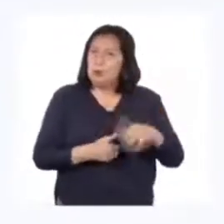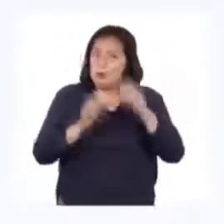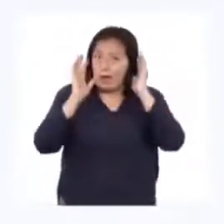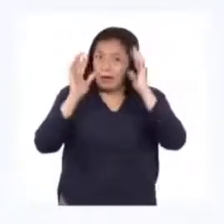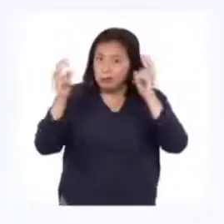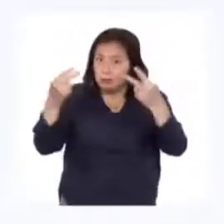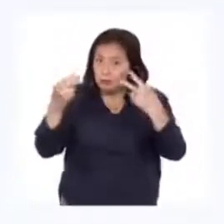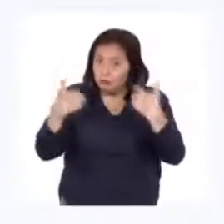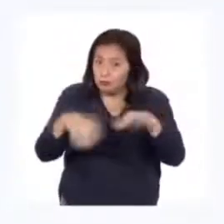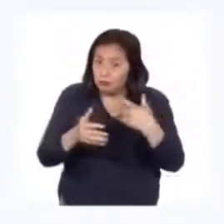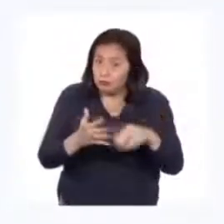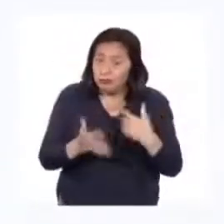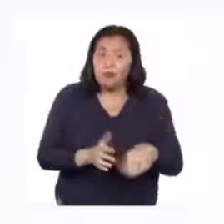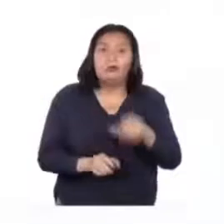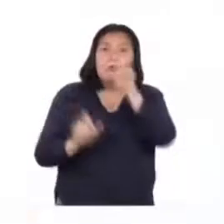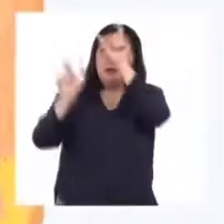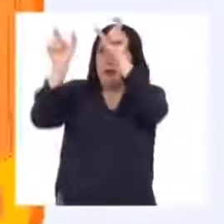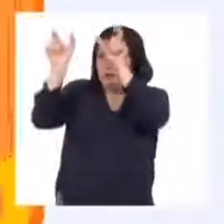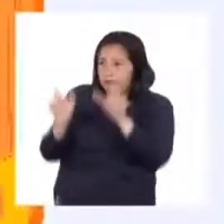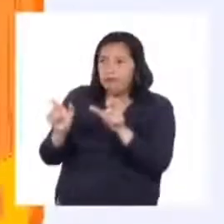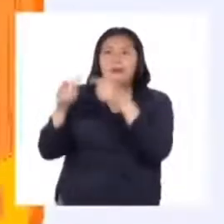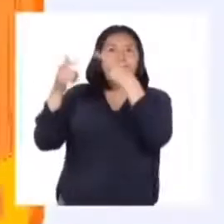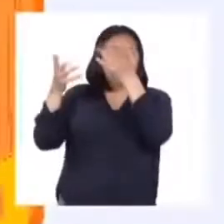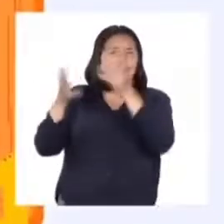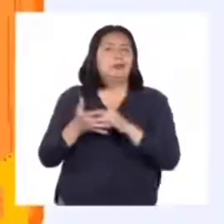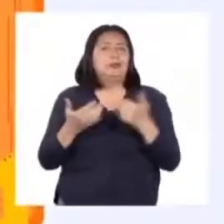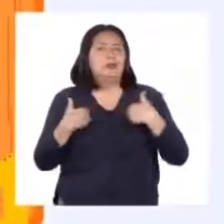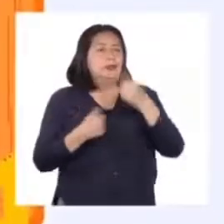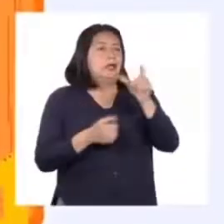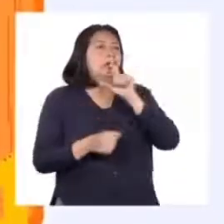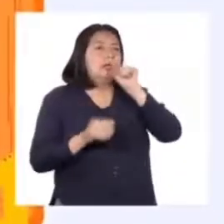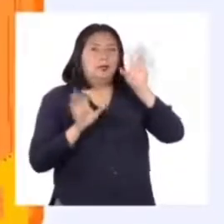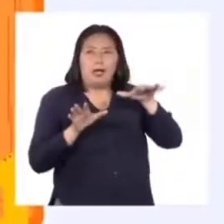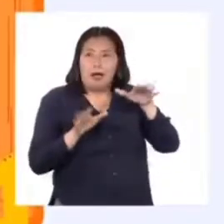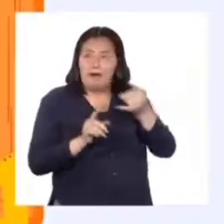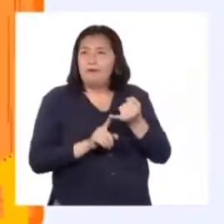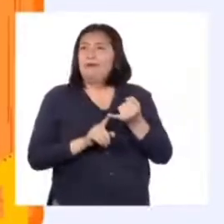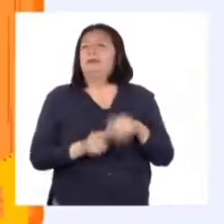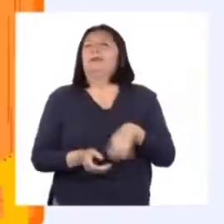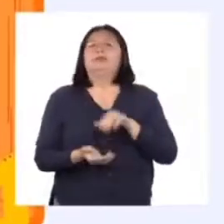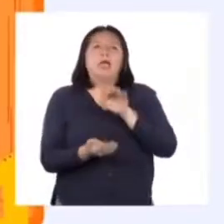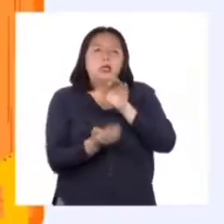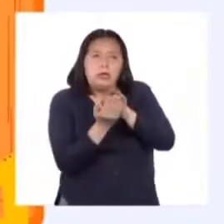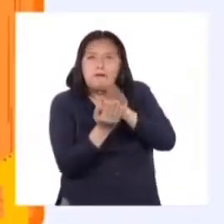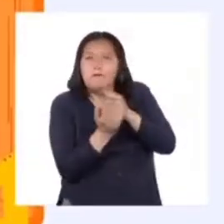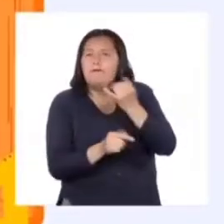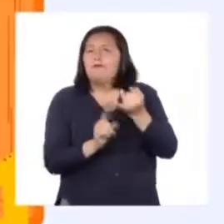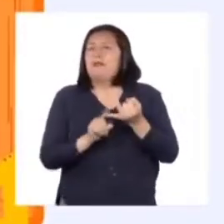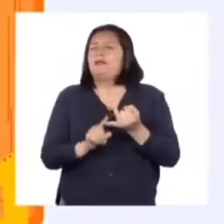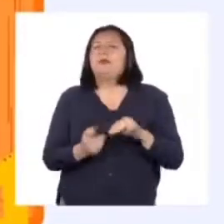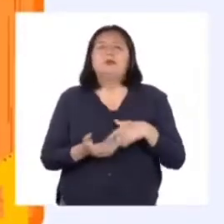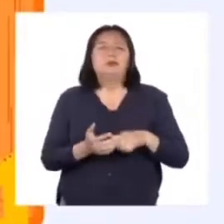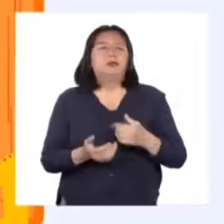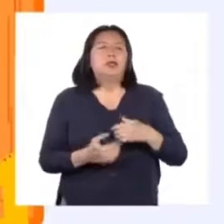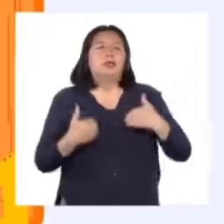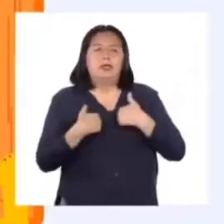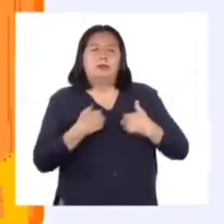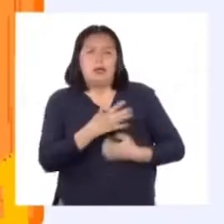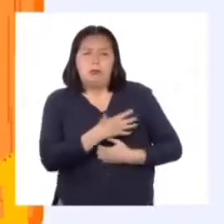mucha atención a los valores de la variable. Tenían a las aves, los anfibios,